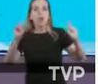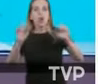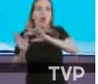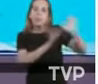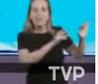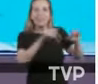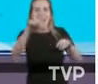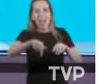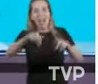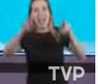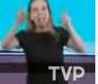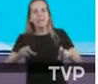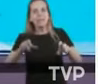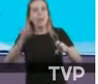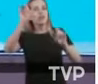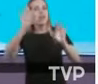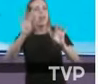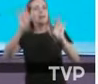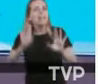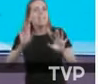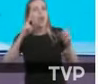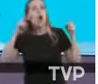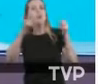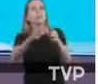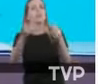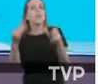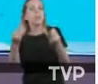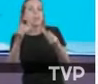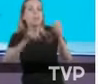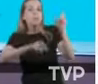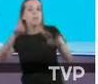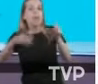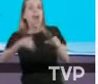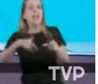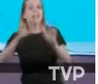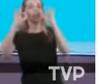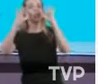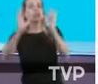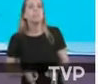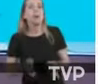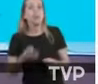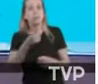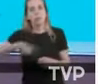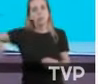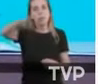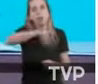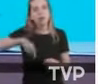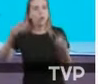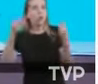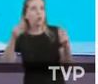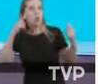la vocación real de que los argentinos sepan dónde estamos parados, dónde están